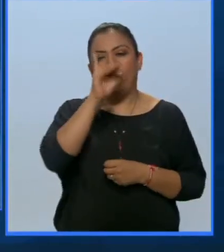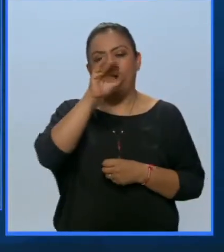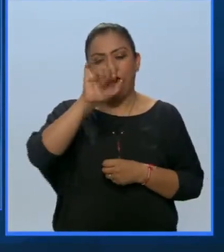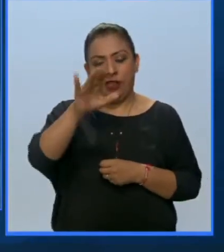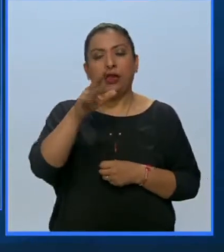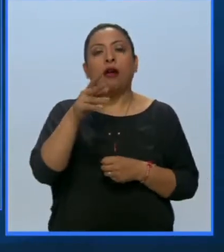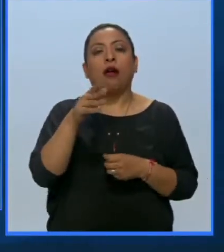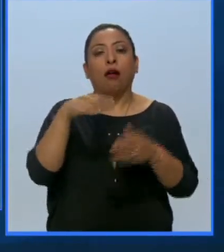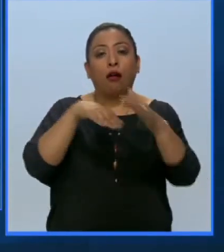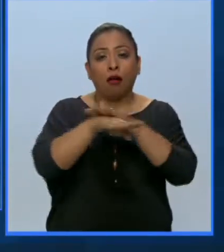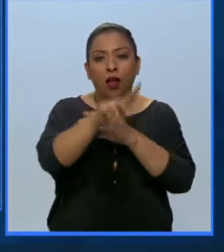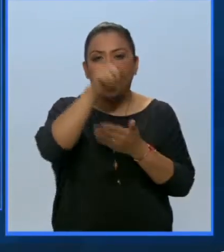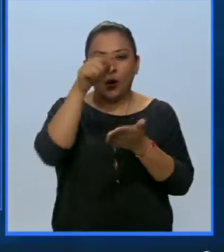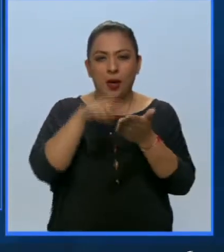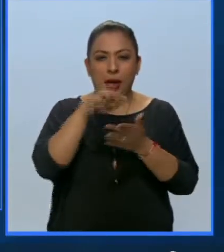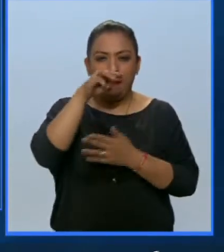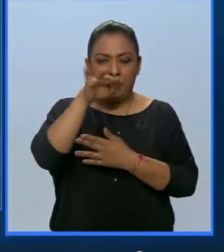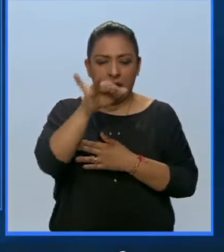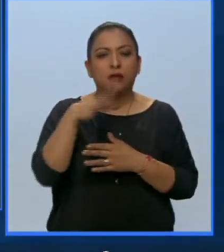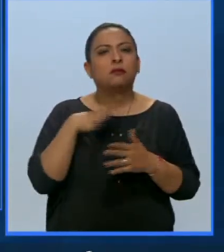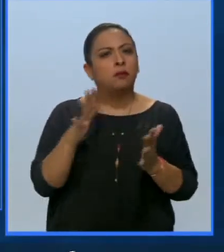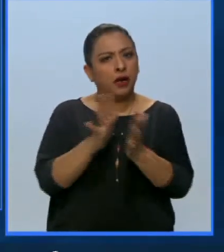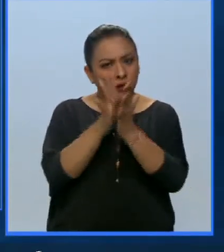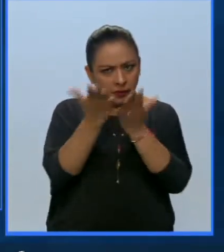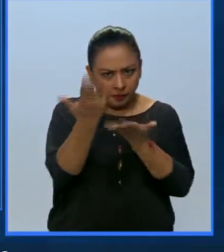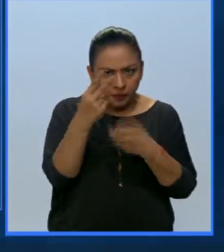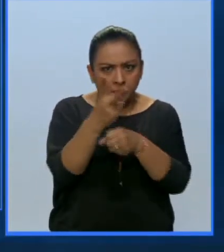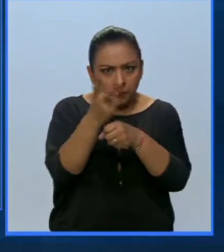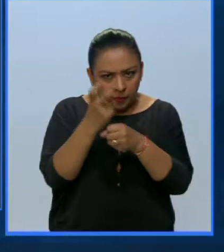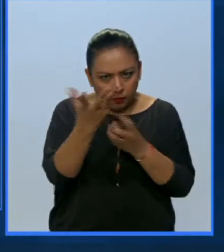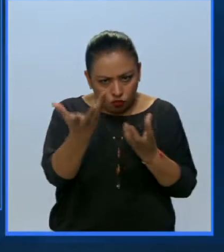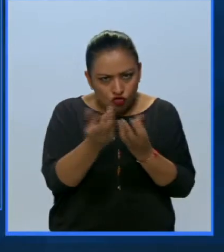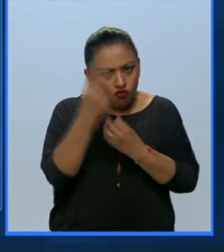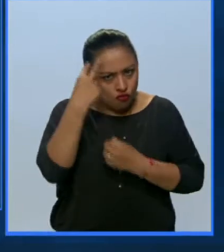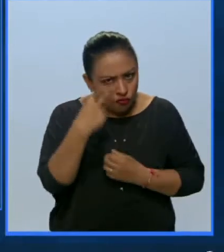que asistieron al Auditorio de Minas a participar en su travesía.